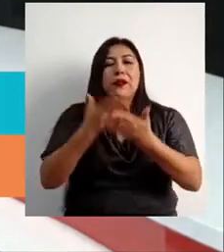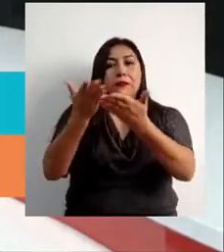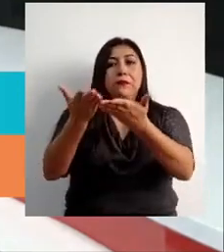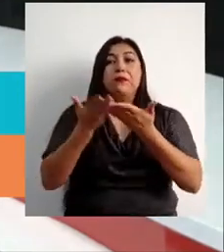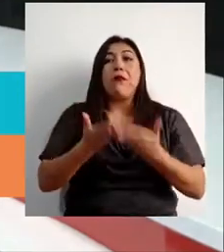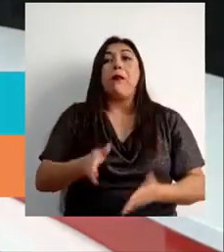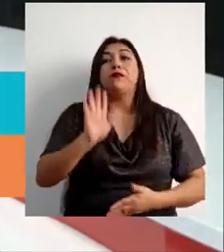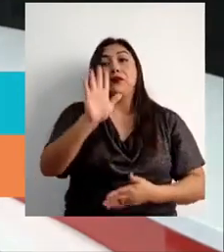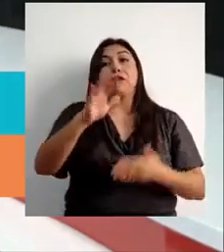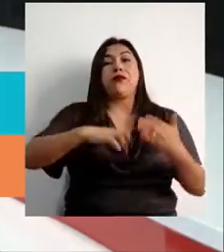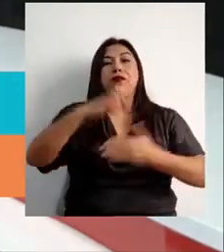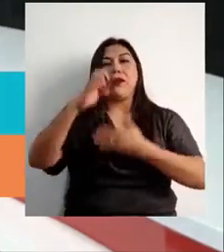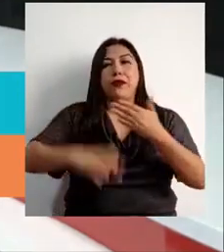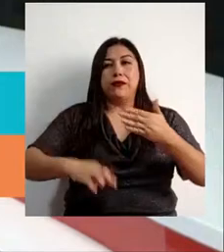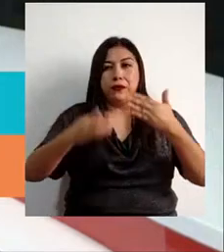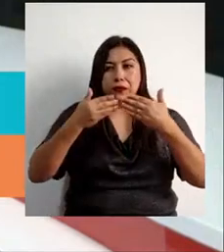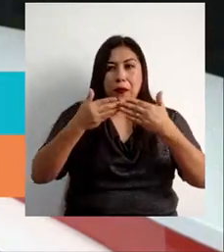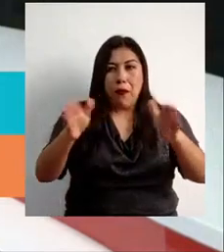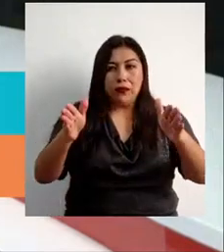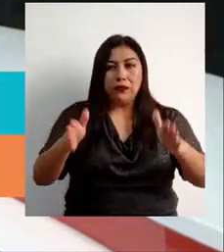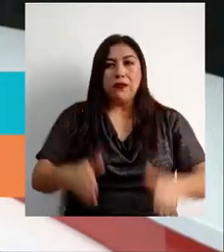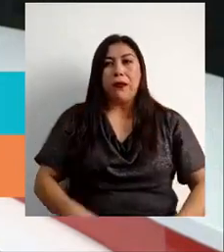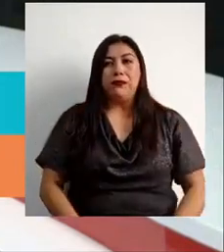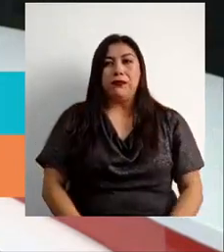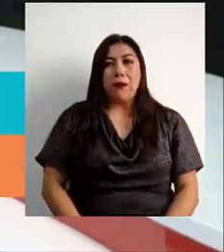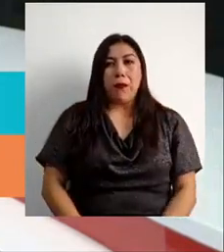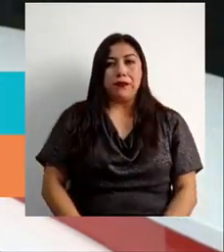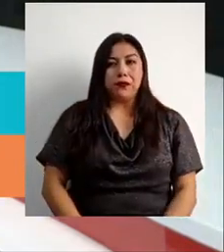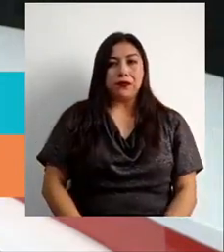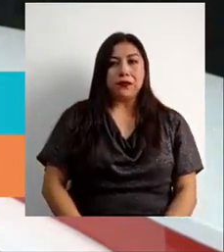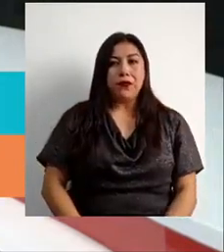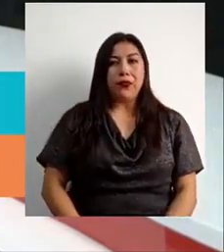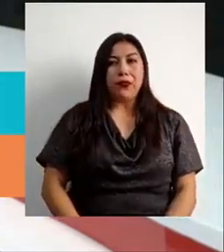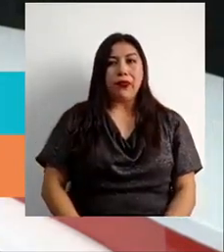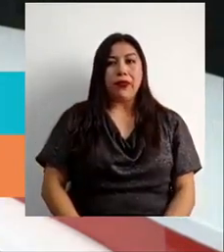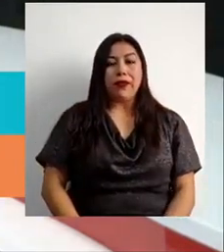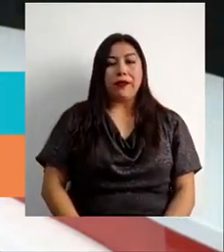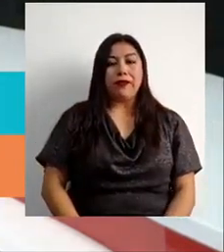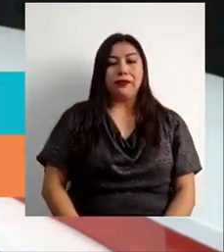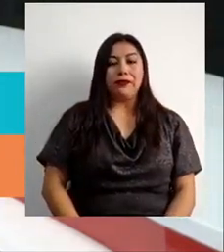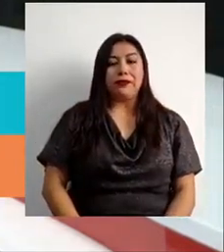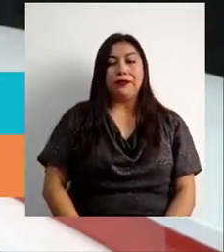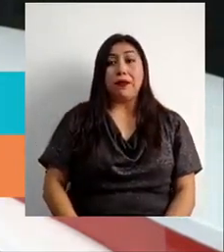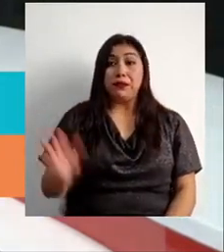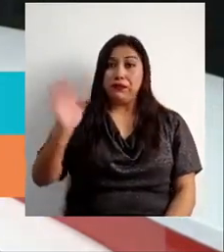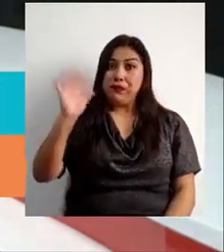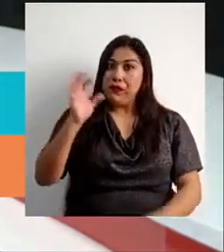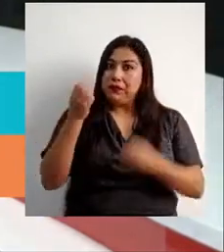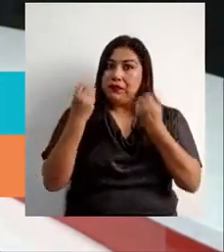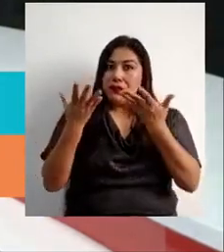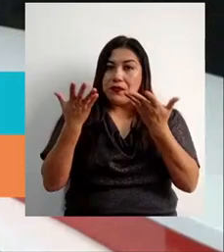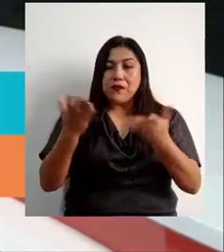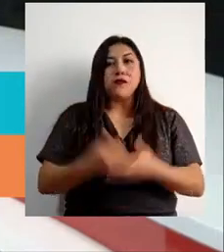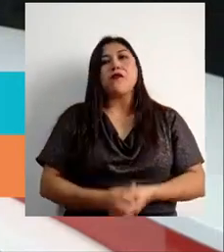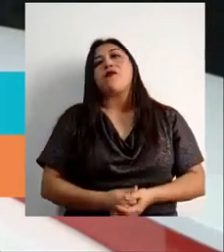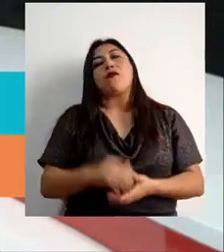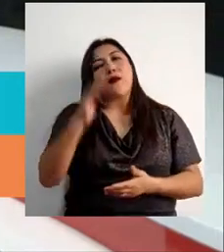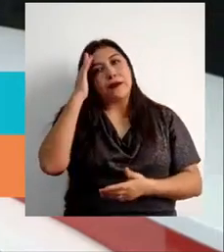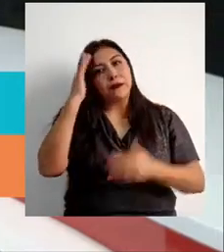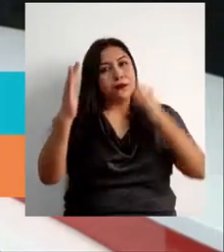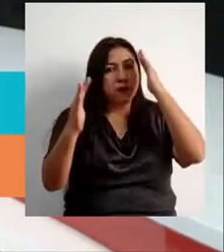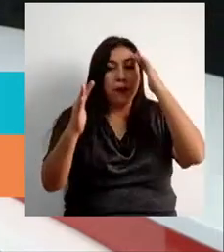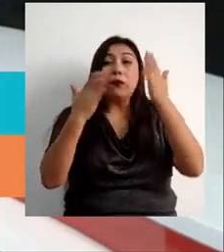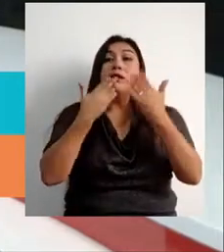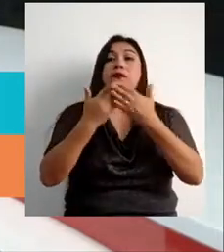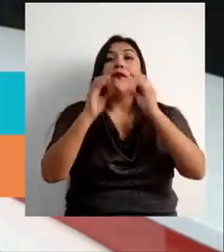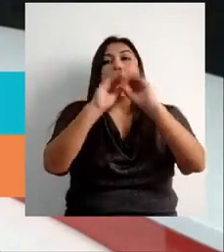a este su programa Sin Barreras. Hola Vilma, ¿qué tal? ¿Cómo estás? ¿Cómo estás, Enrique? Muy